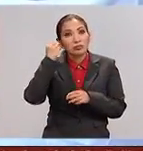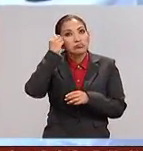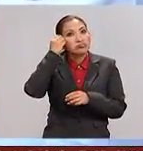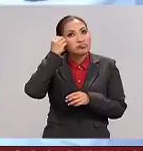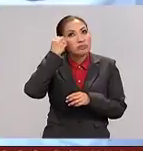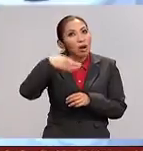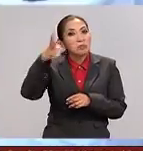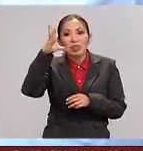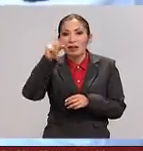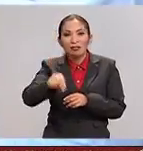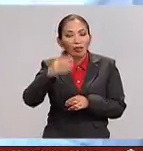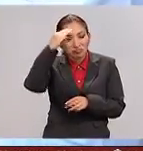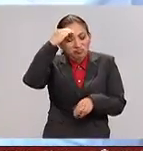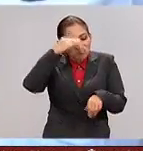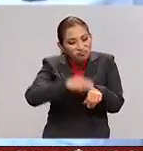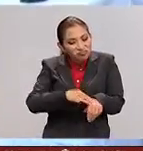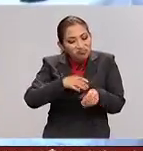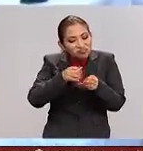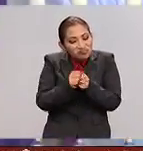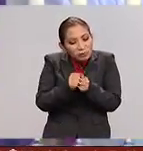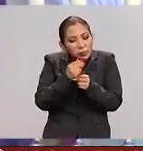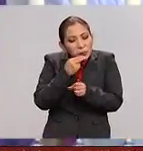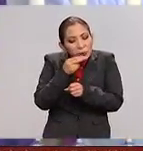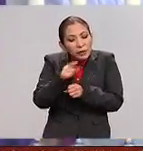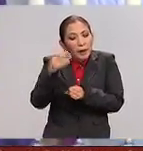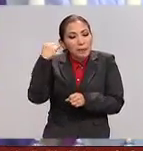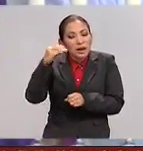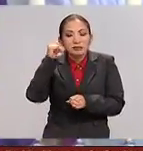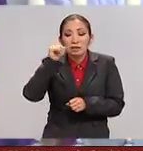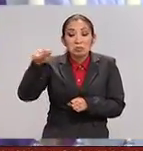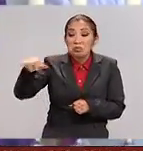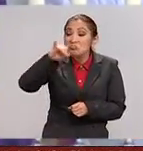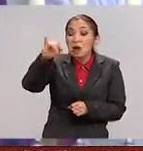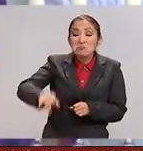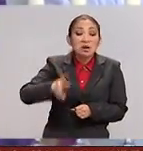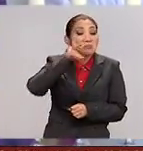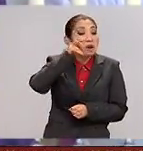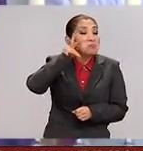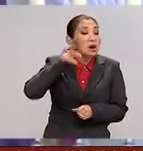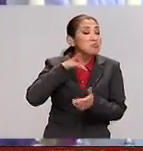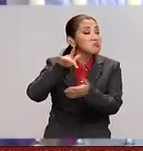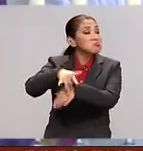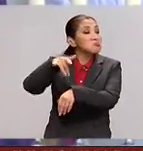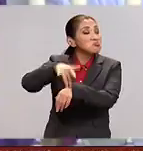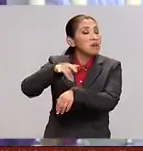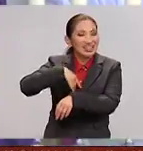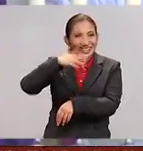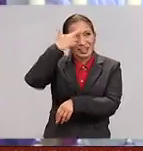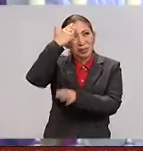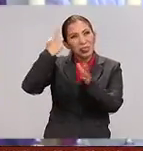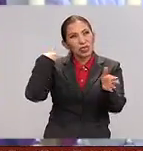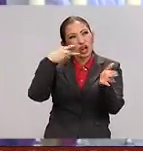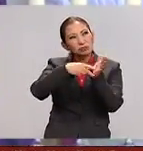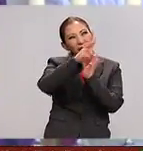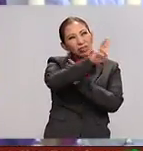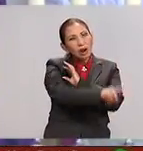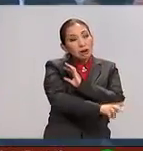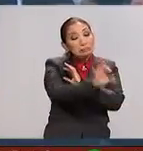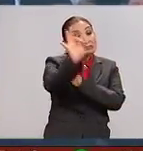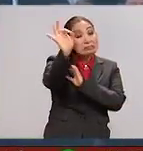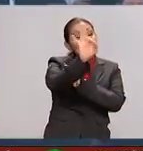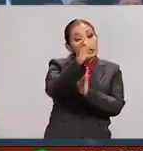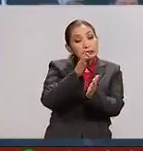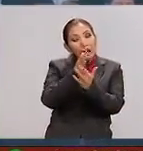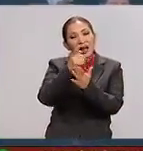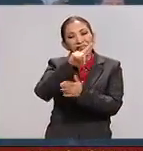qué? Primero, porque Morelia había sido siempre la gran ausente de las visitas papales. Todos recordamos que en el 2002 hubo una posibilidad